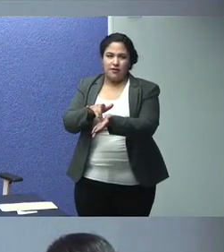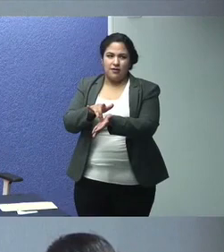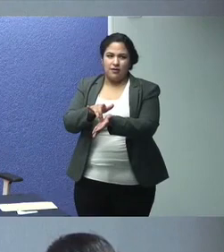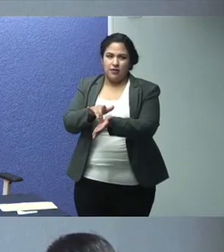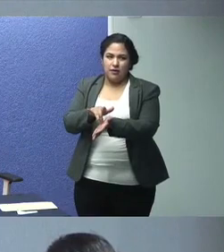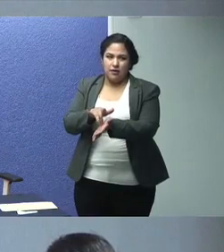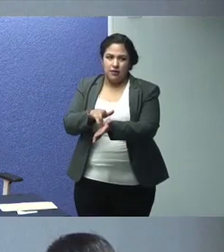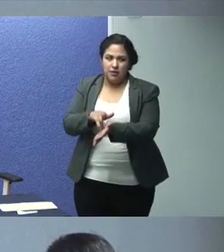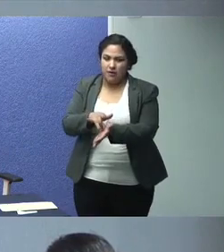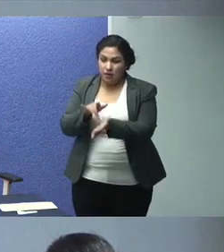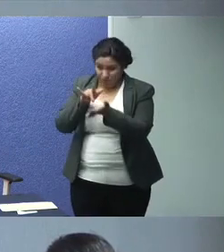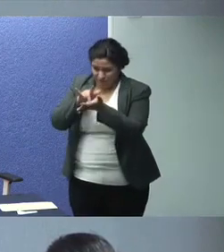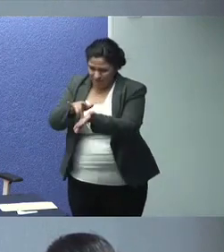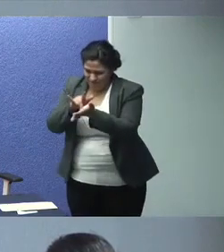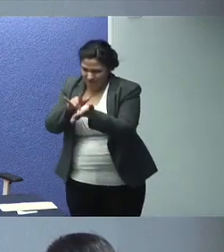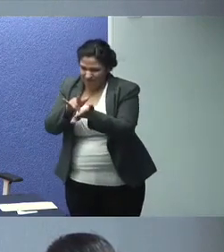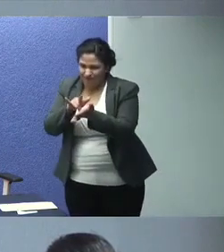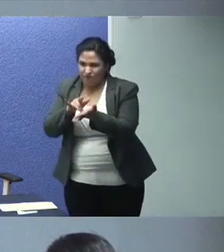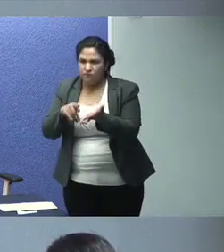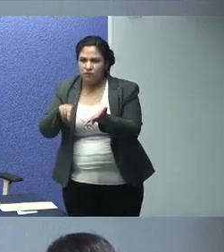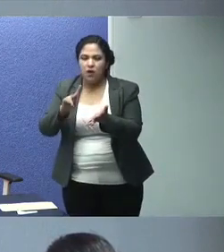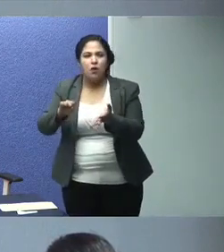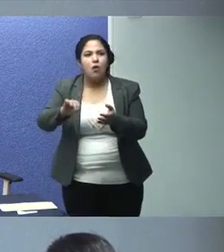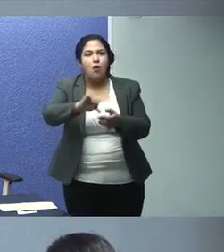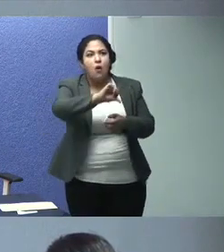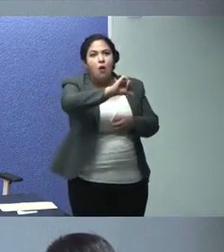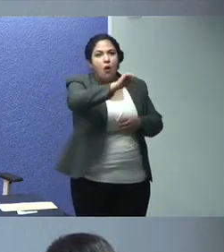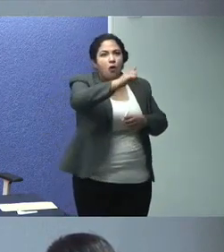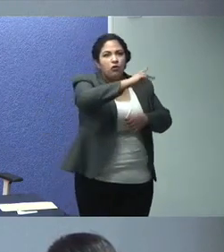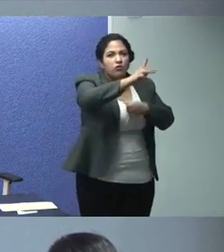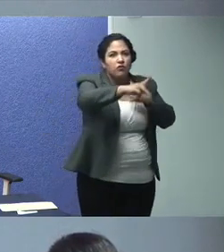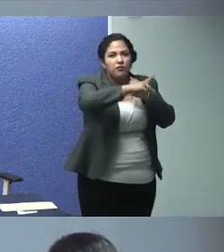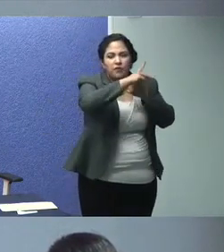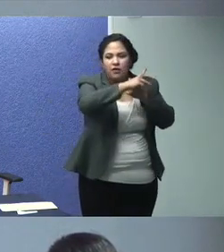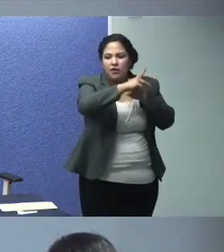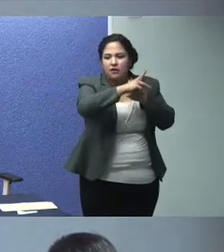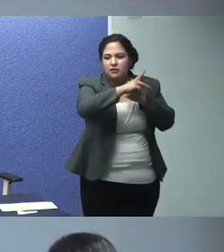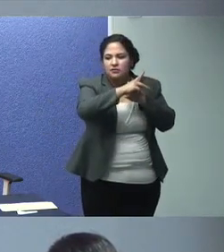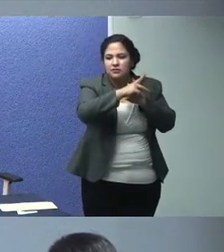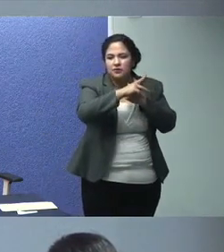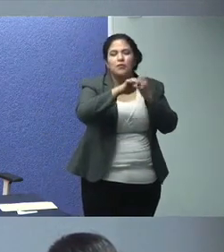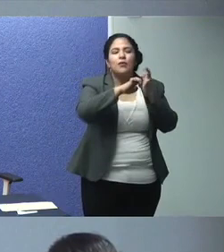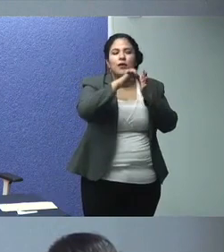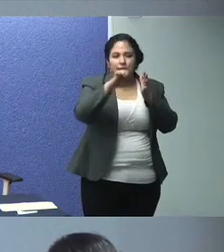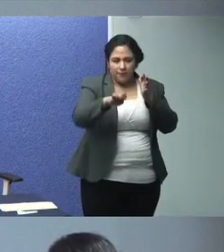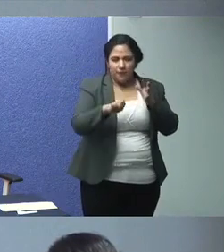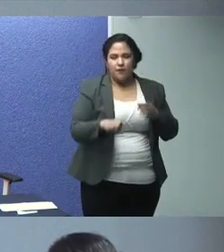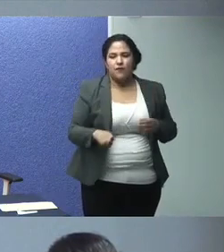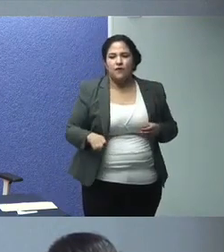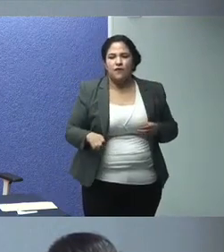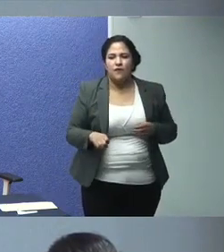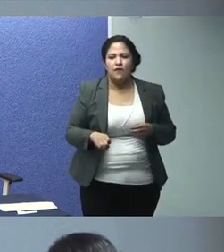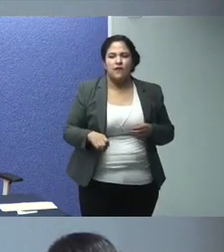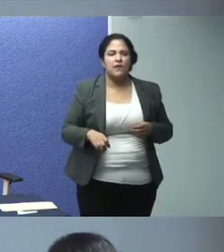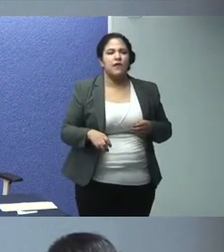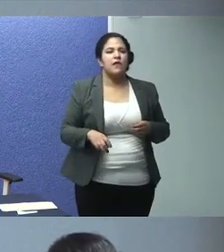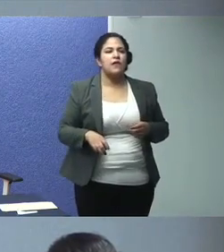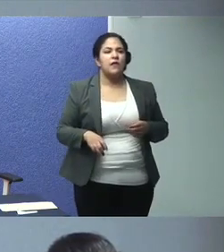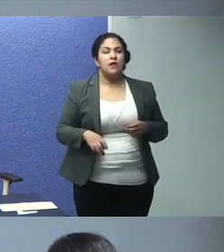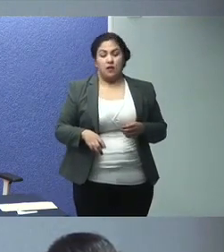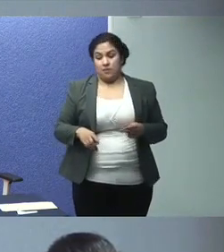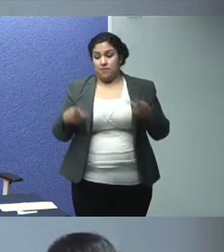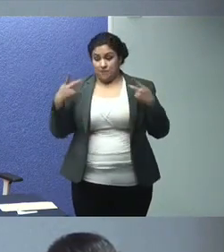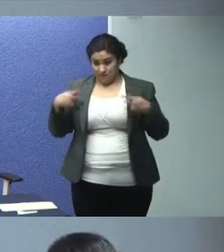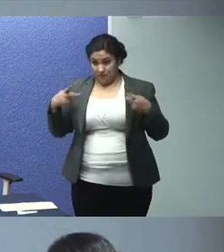¿no? Es decir, que imperceptiblemente se pueden estar con las críticas del feminismo, ¿verdad?